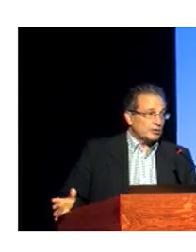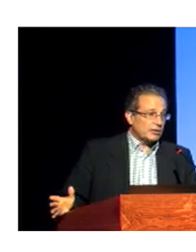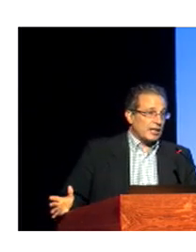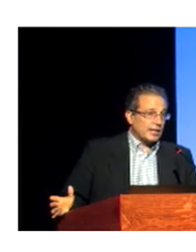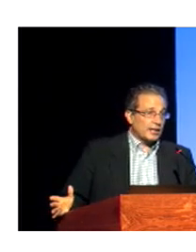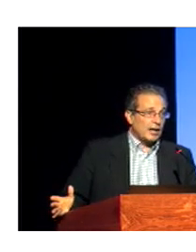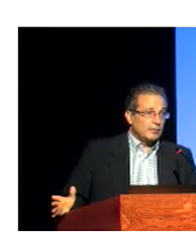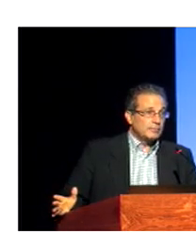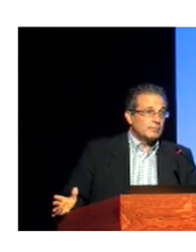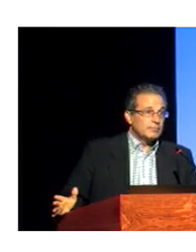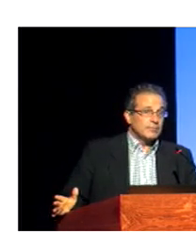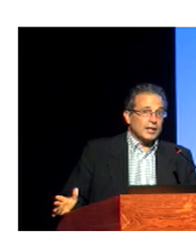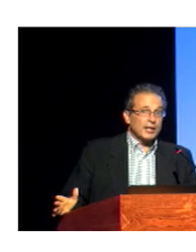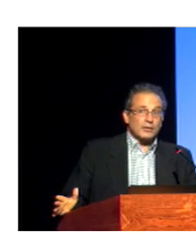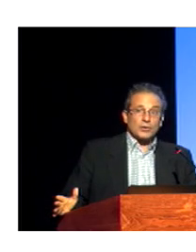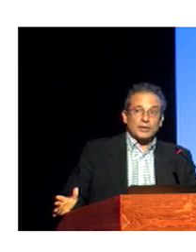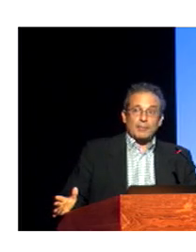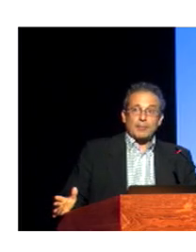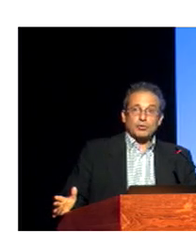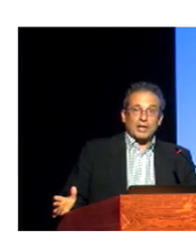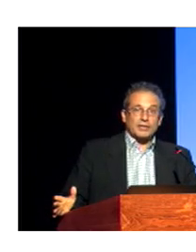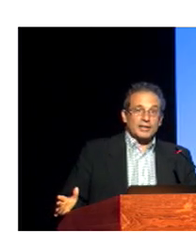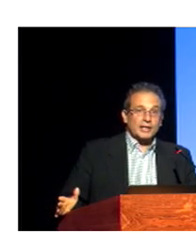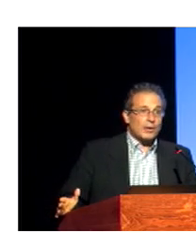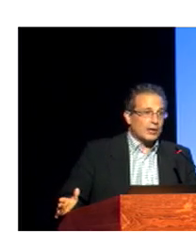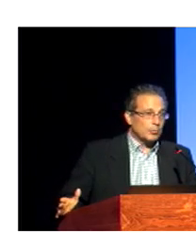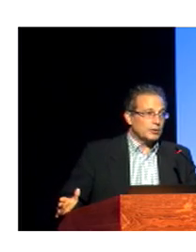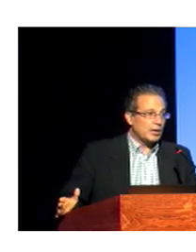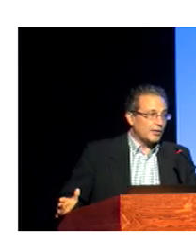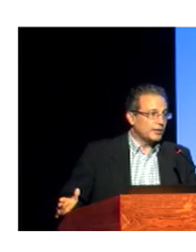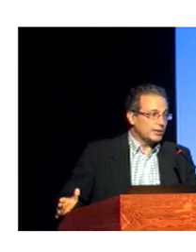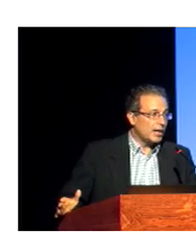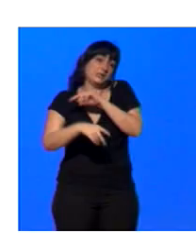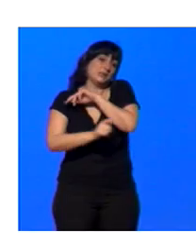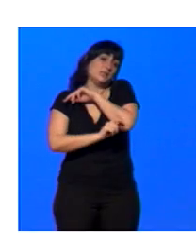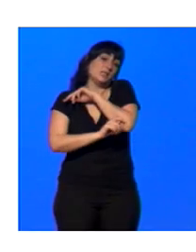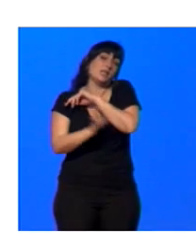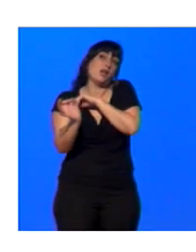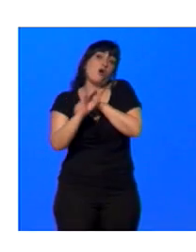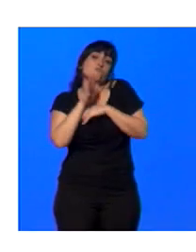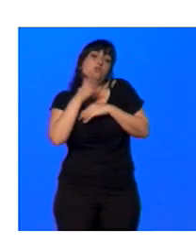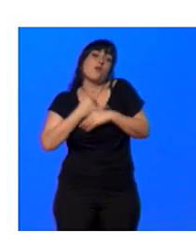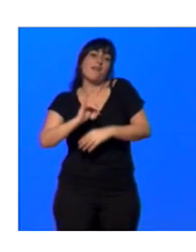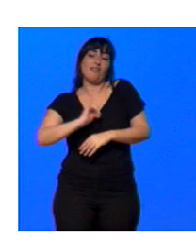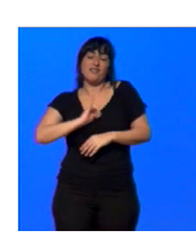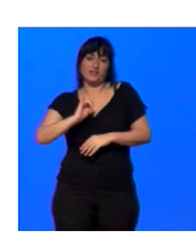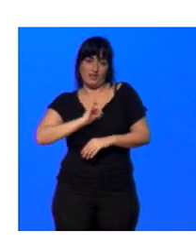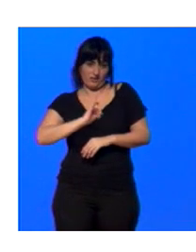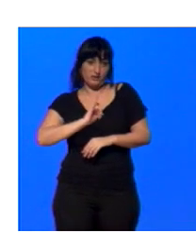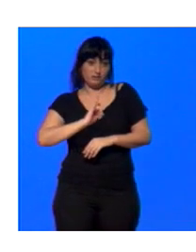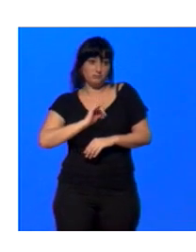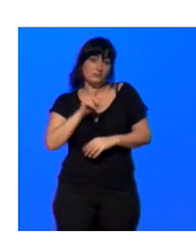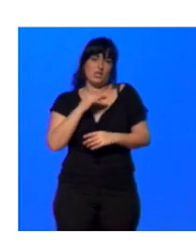utiliza otra estrategia que es lo que llamamos la estrategia o el argumento de la identidad que de alguna manera es algo